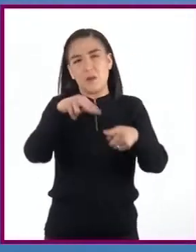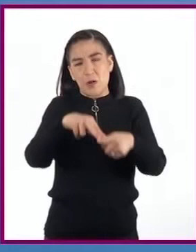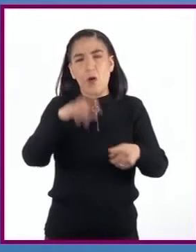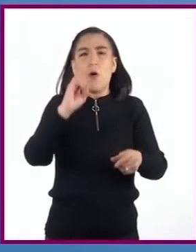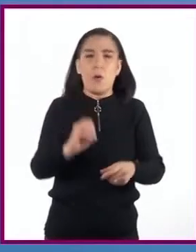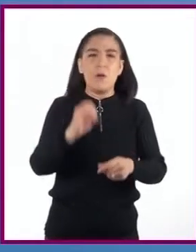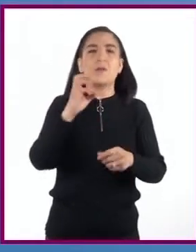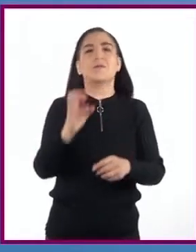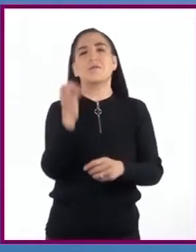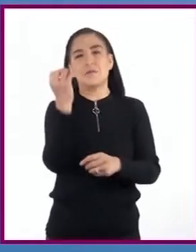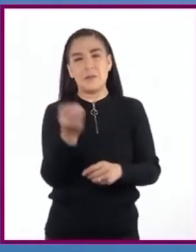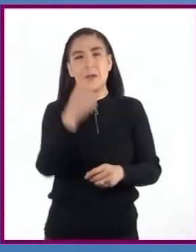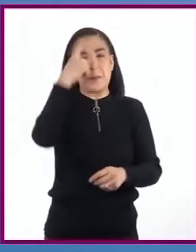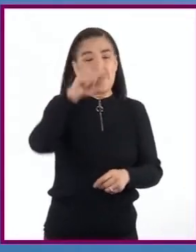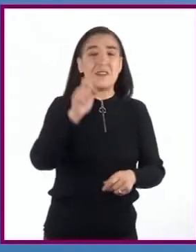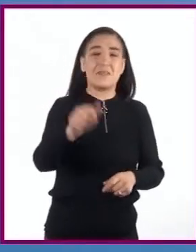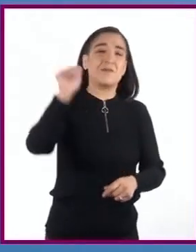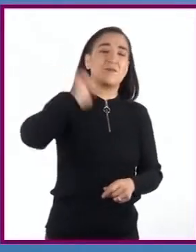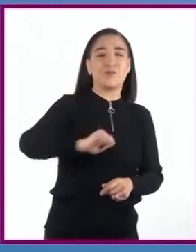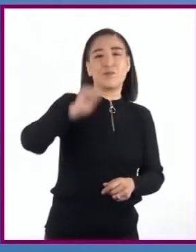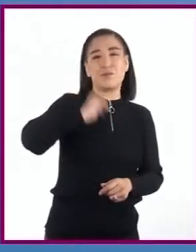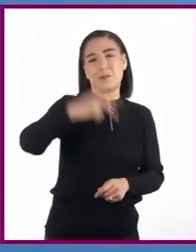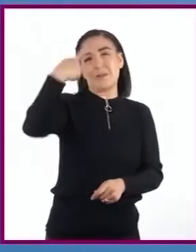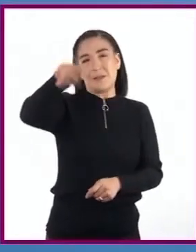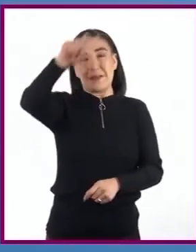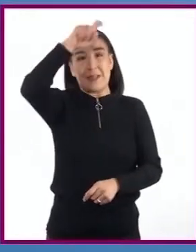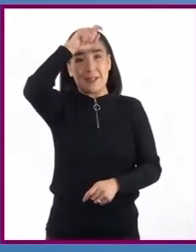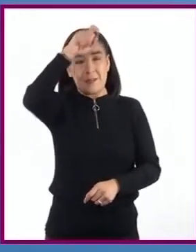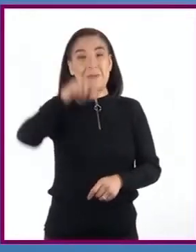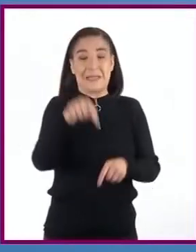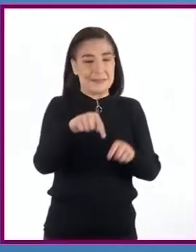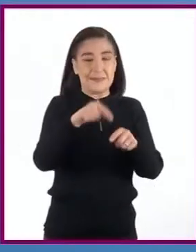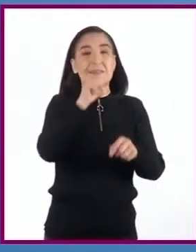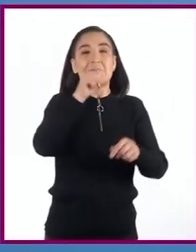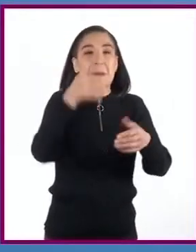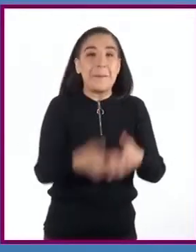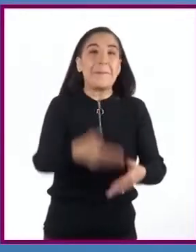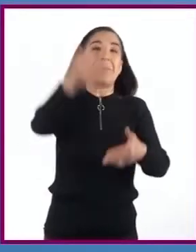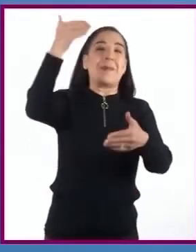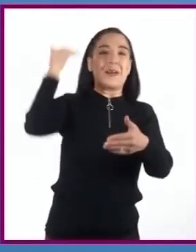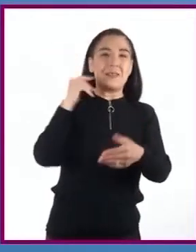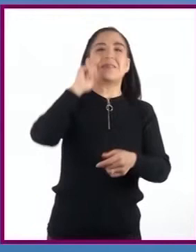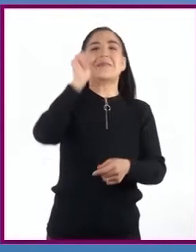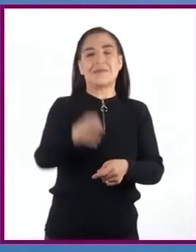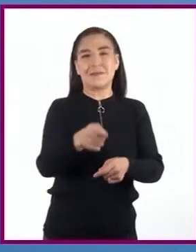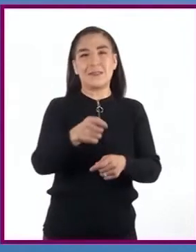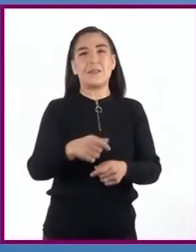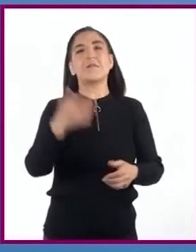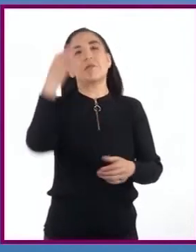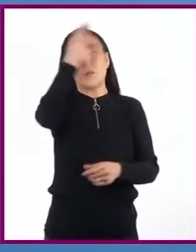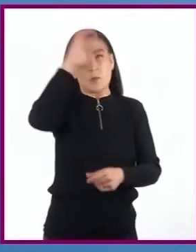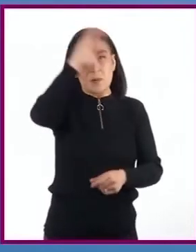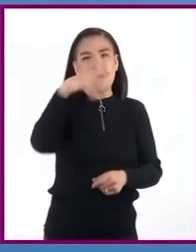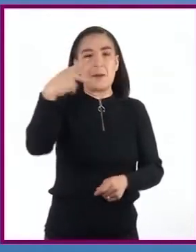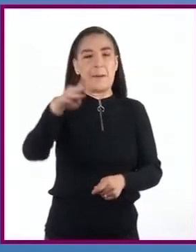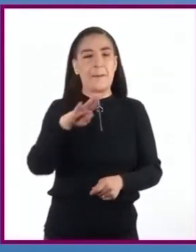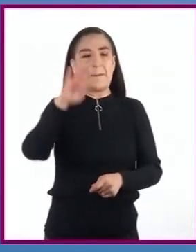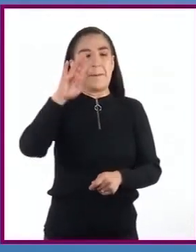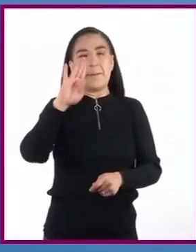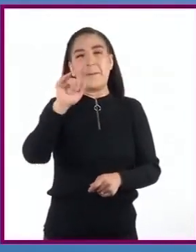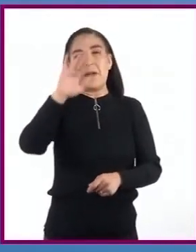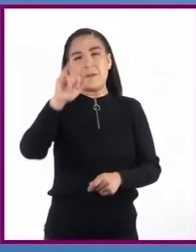al antiguo Egipto y aún más atrás, a diversas culturas como babilónica,